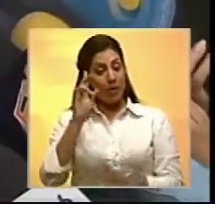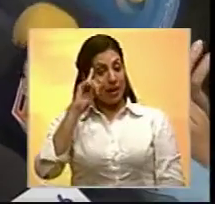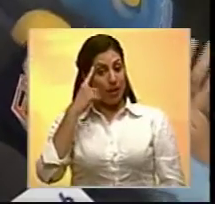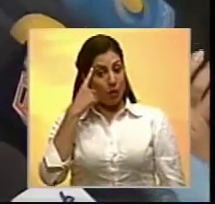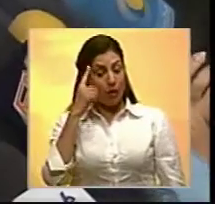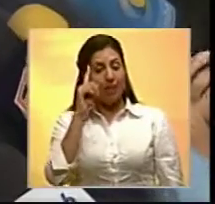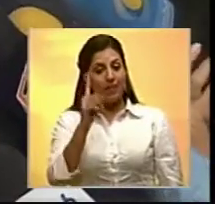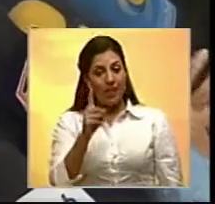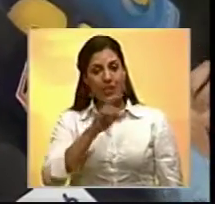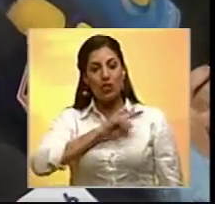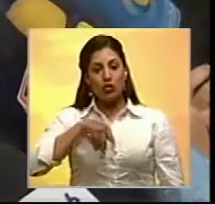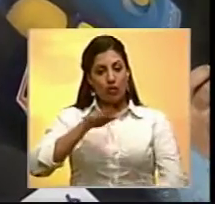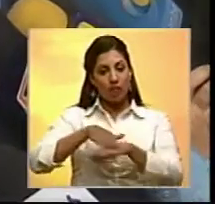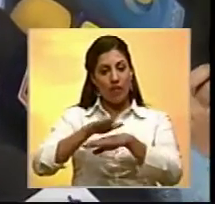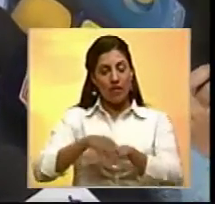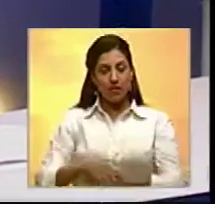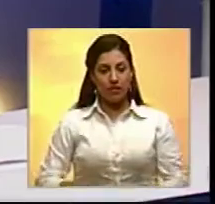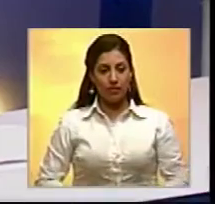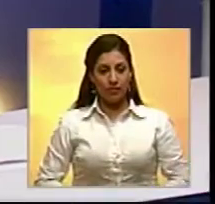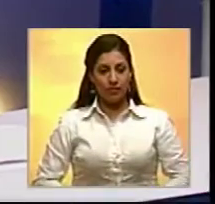recuerda esto que anunciamos.